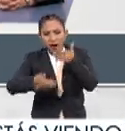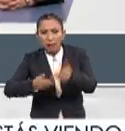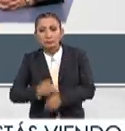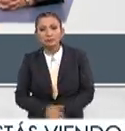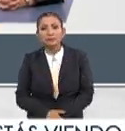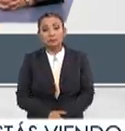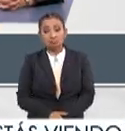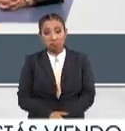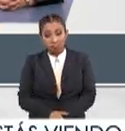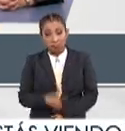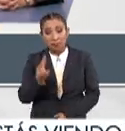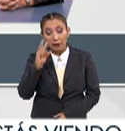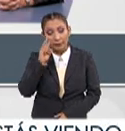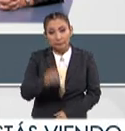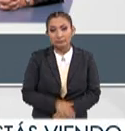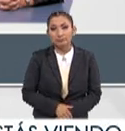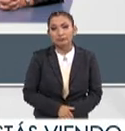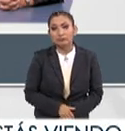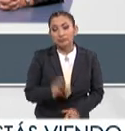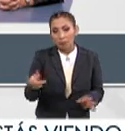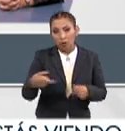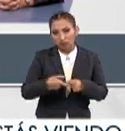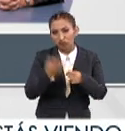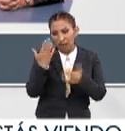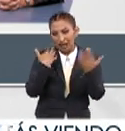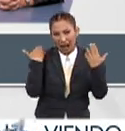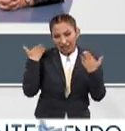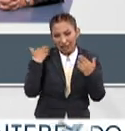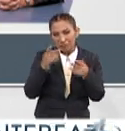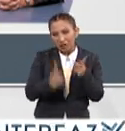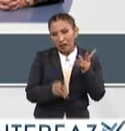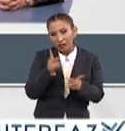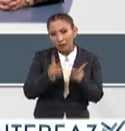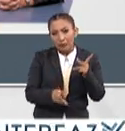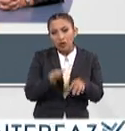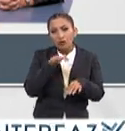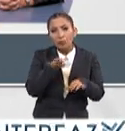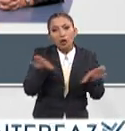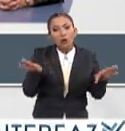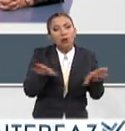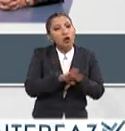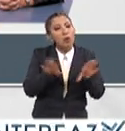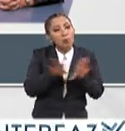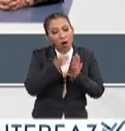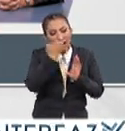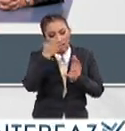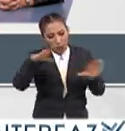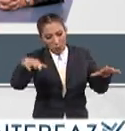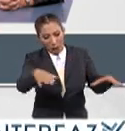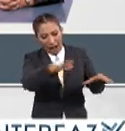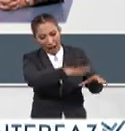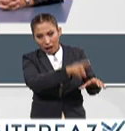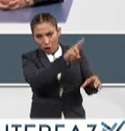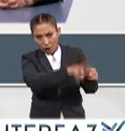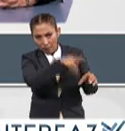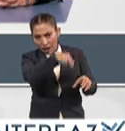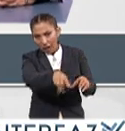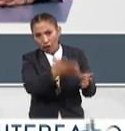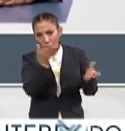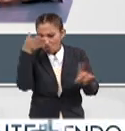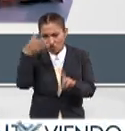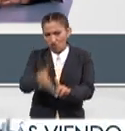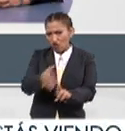elementos, claro, que debemos saber. Doctora, en el corte platicábamos un poco sobre cómo las escuelas regulares o que no